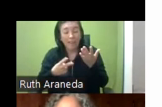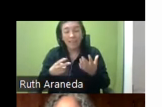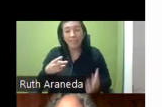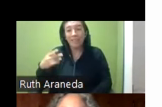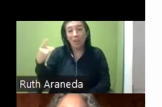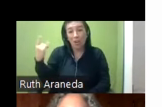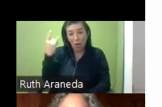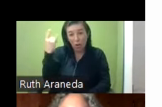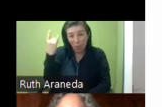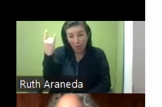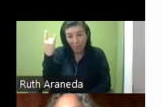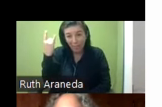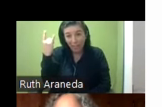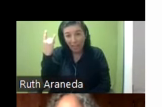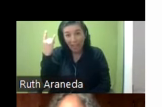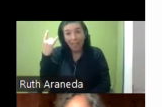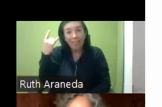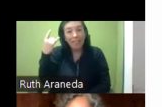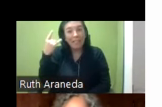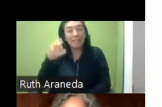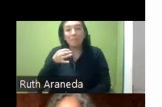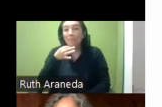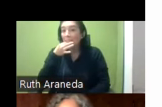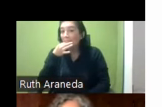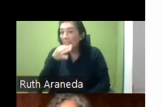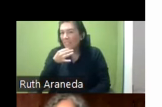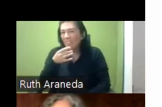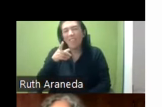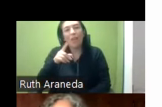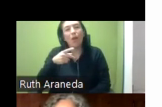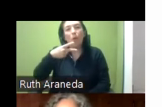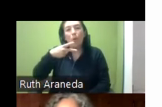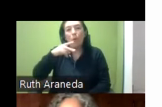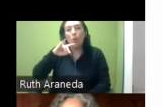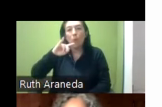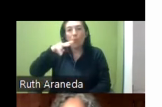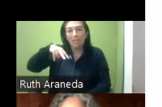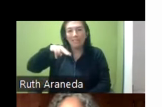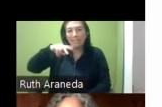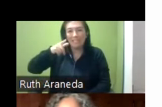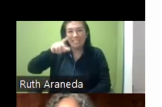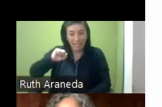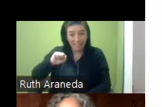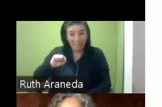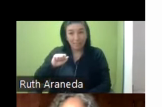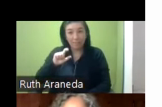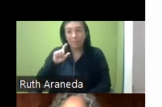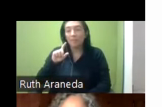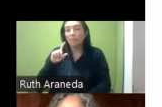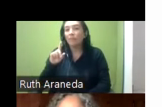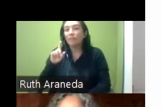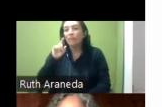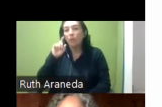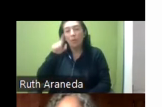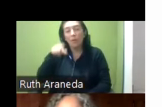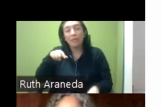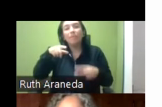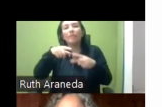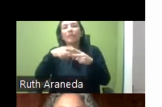Eötvös-Loránd, me disculpan mi húngaro, de lo que- y doctora en historia con mención